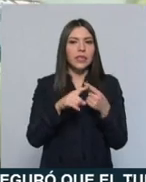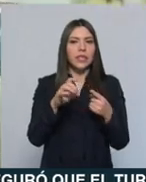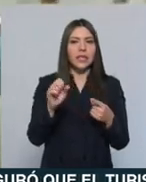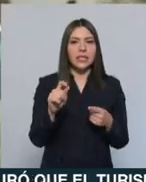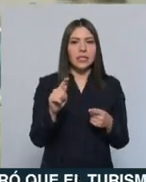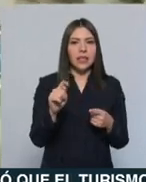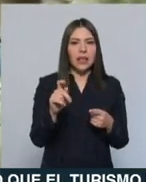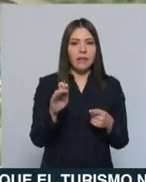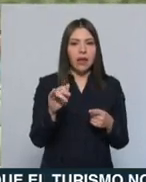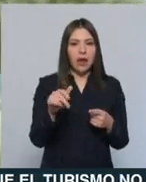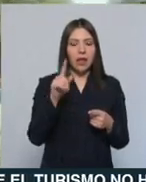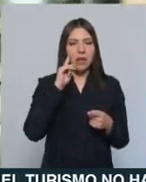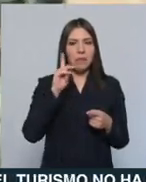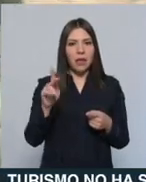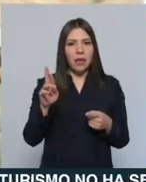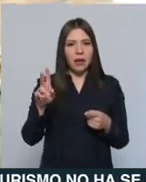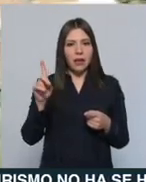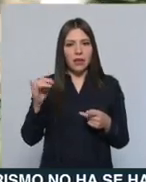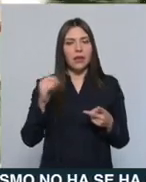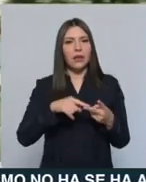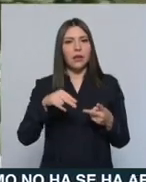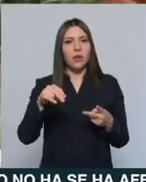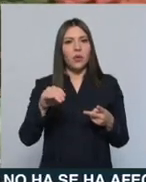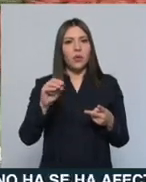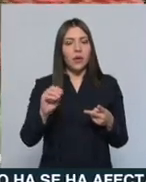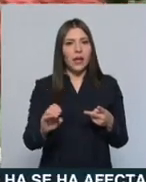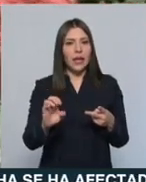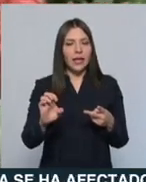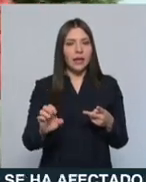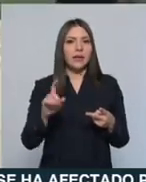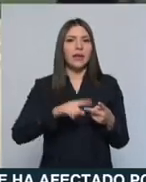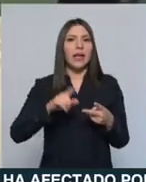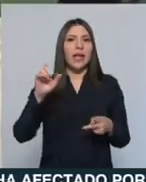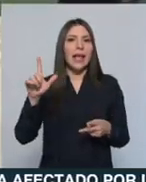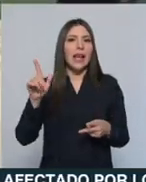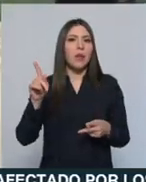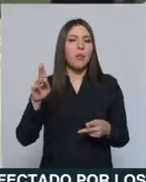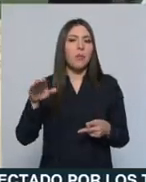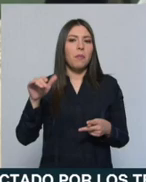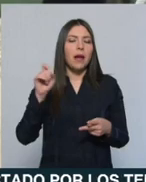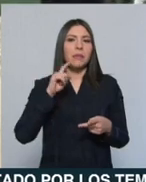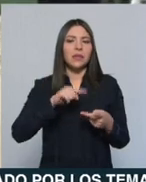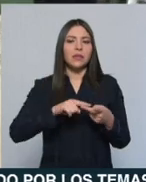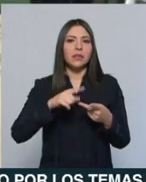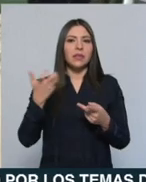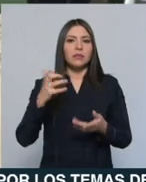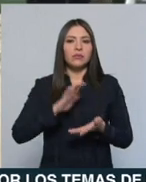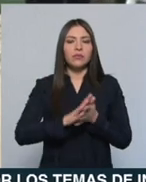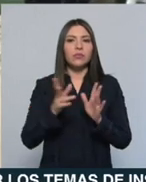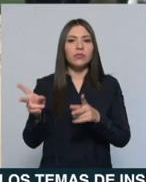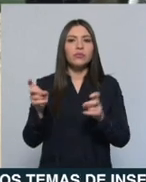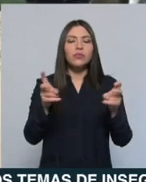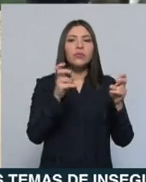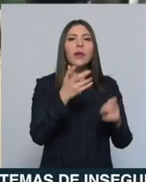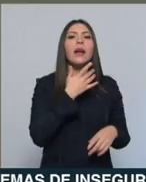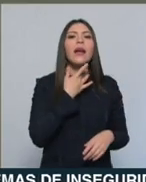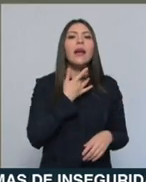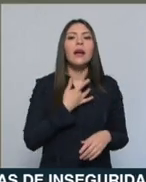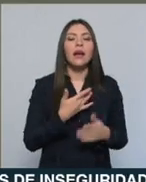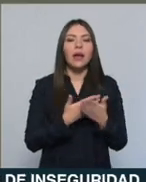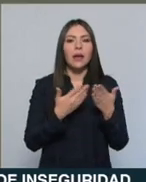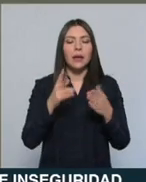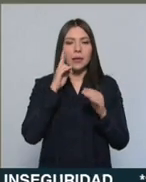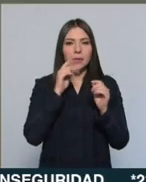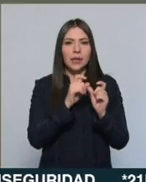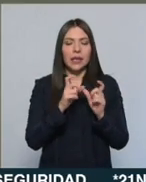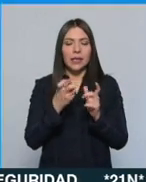de extracción perredista, y Noé El Puma, supuesto operador del cártel de Santa Rosa de Lima, dedicado al robo de combustibles. Aquí está